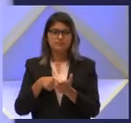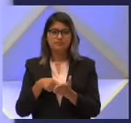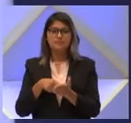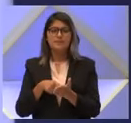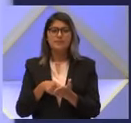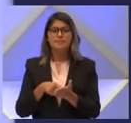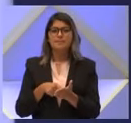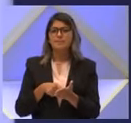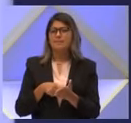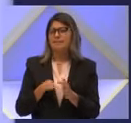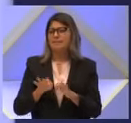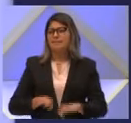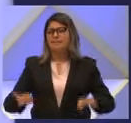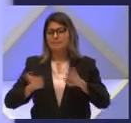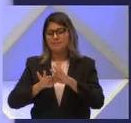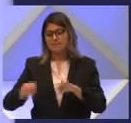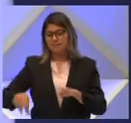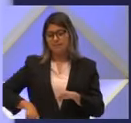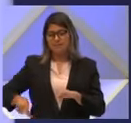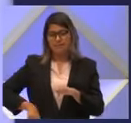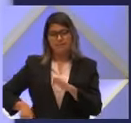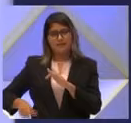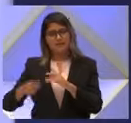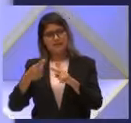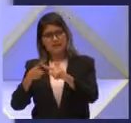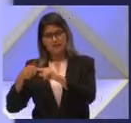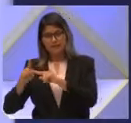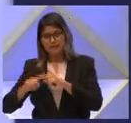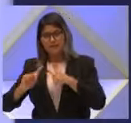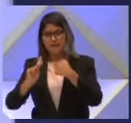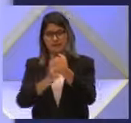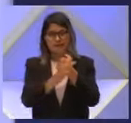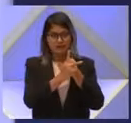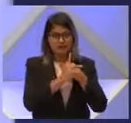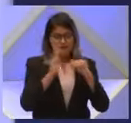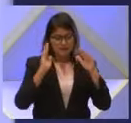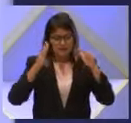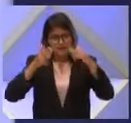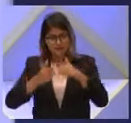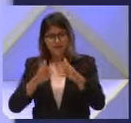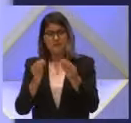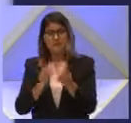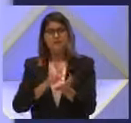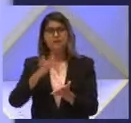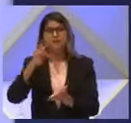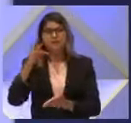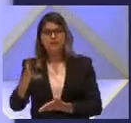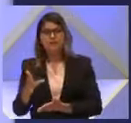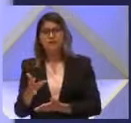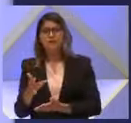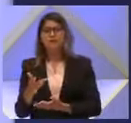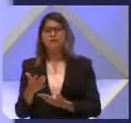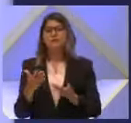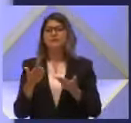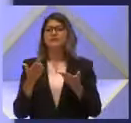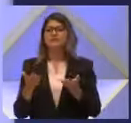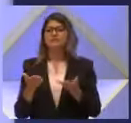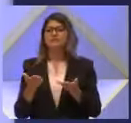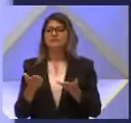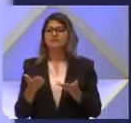de los gobiernos de todos los países del mundo gracias bon appétit